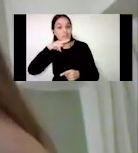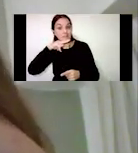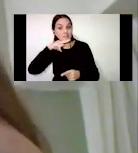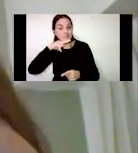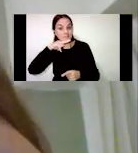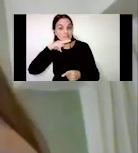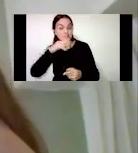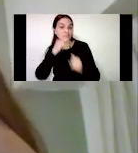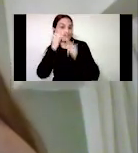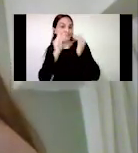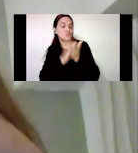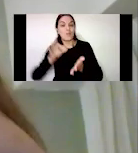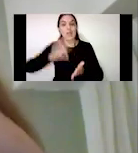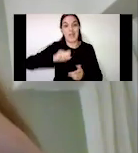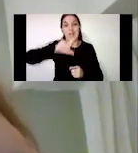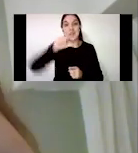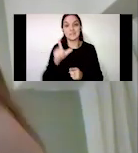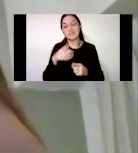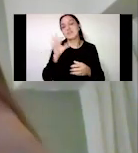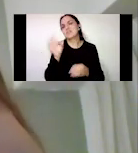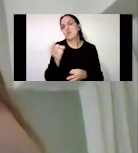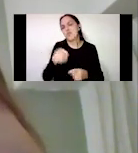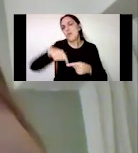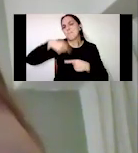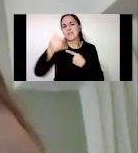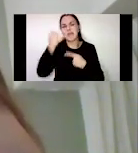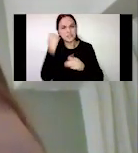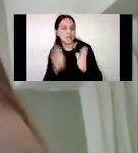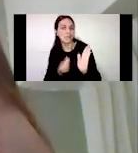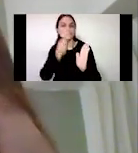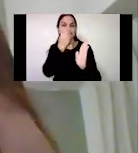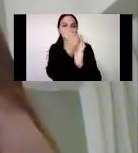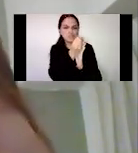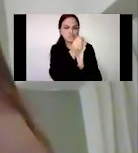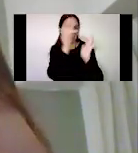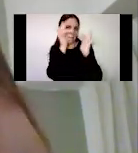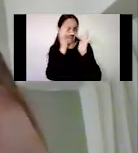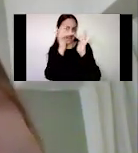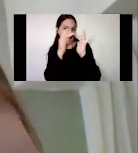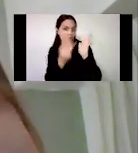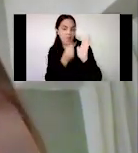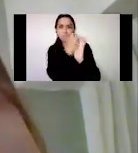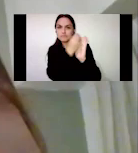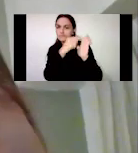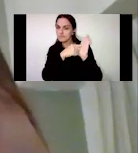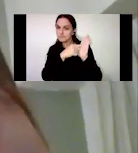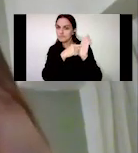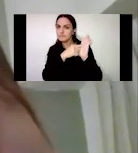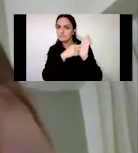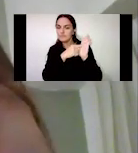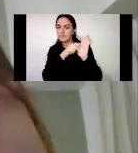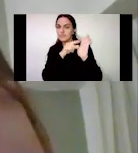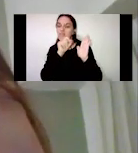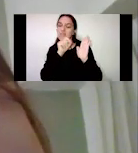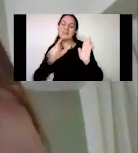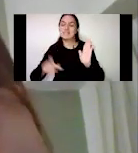de ganancias, así que seguramente ya mañana esté subido en la página web del